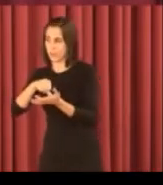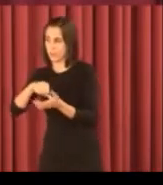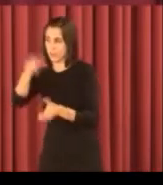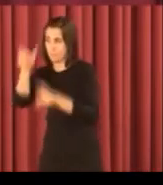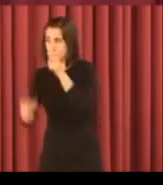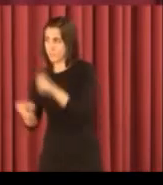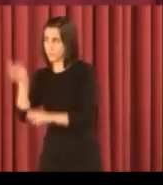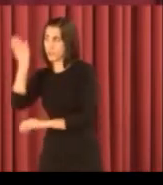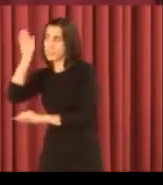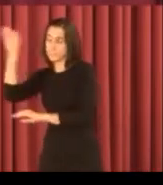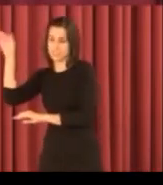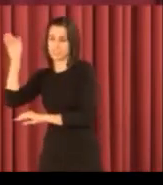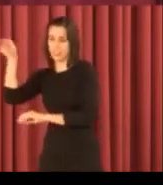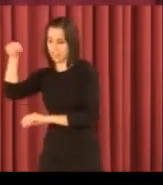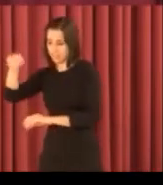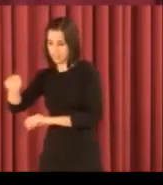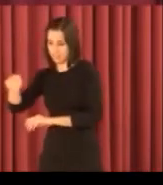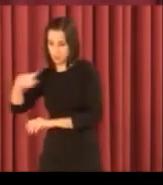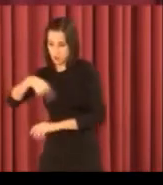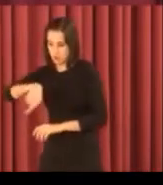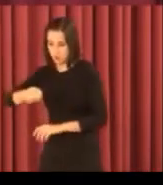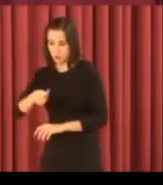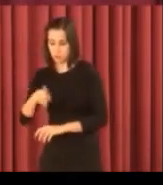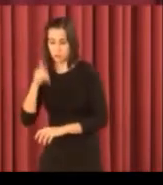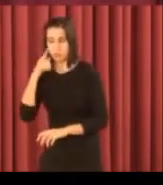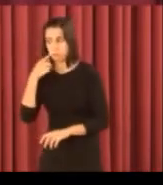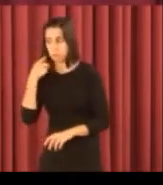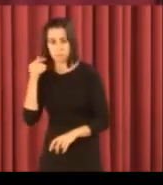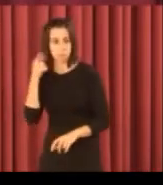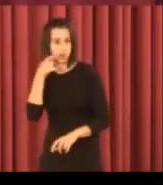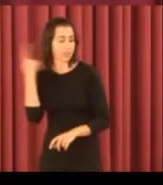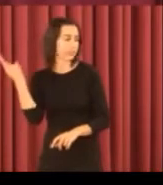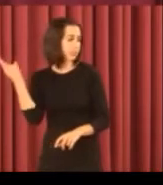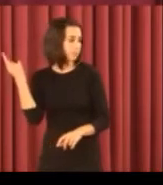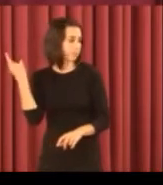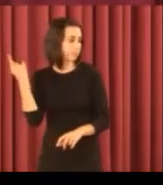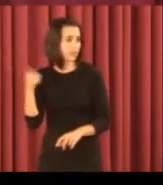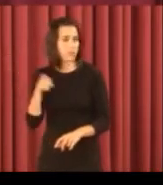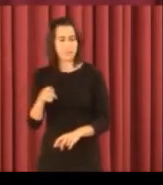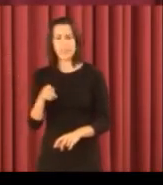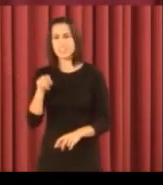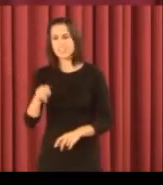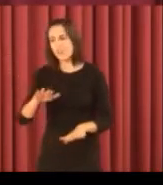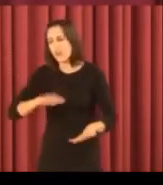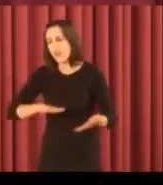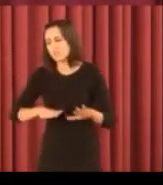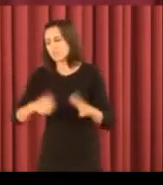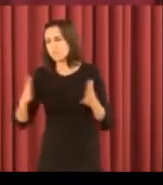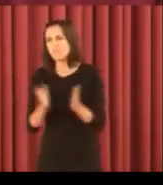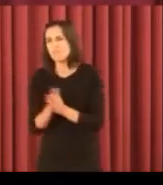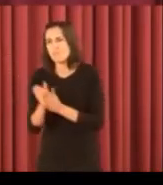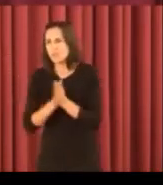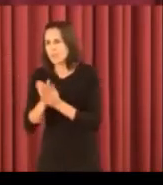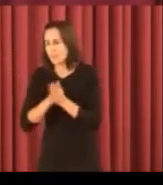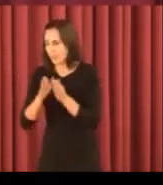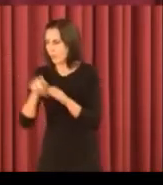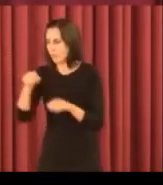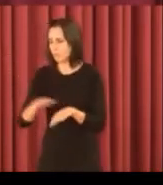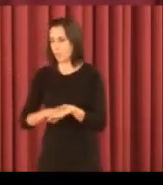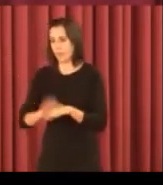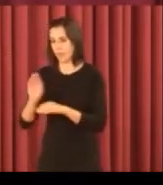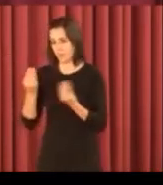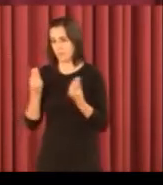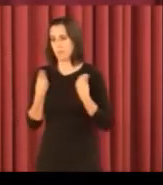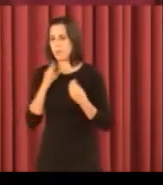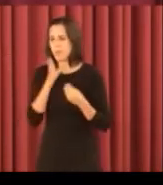fuera que nosotros mismos. Y de hecho mi amigo me decía que si algo le motivaba para venir a vivir a Logroño, es